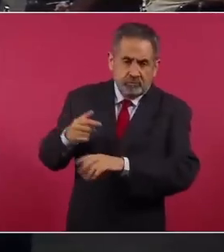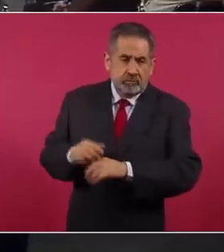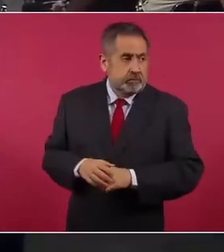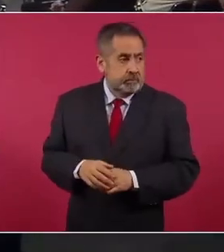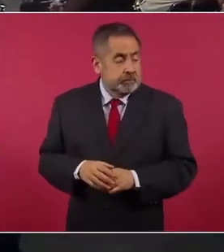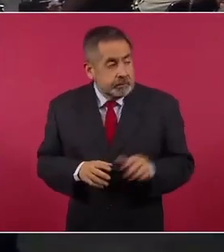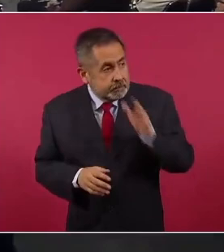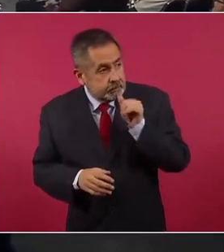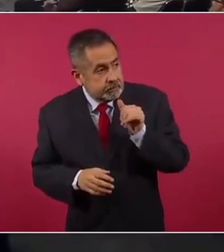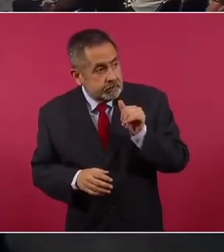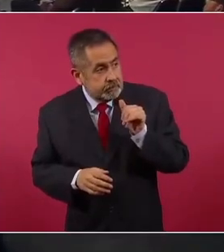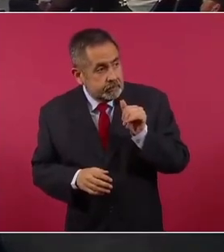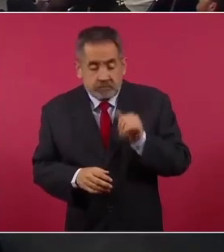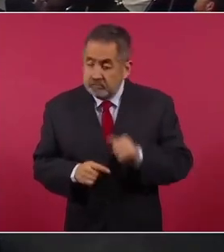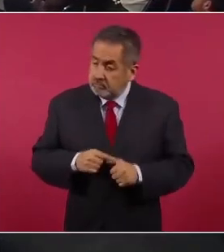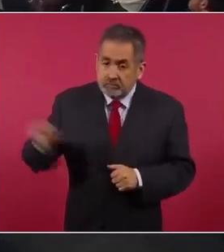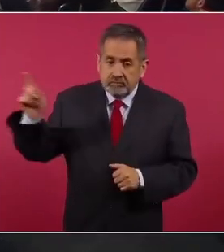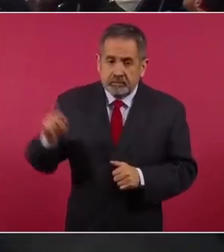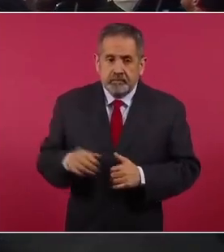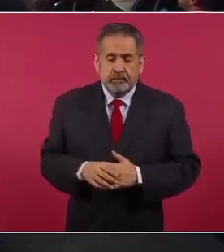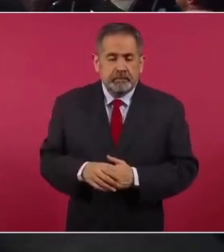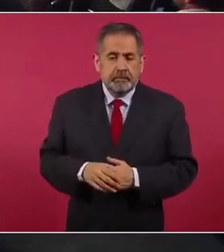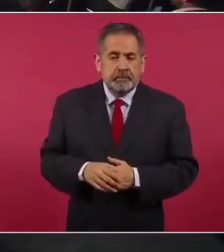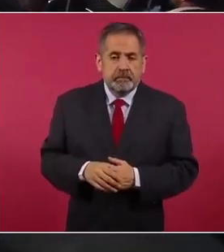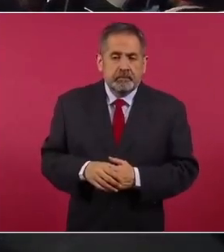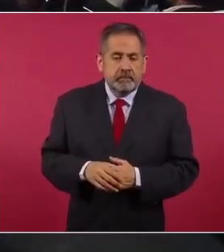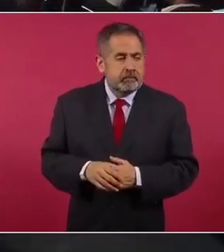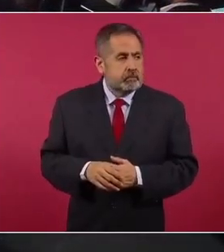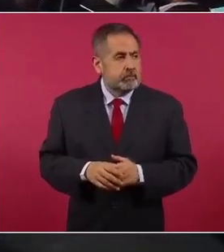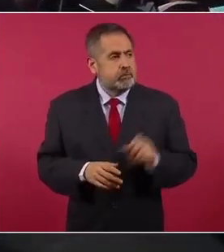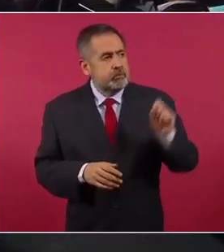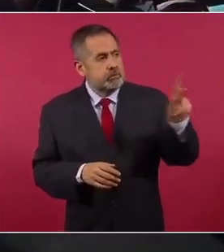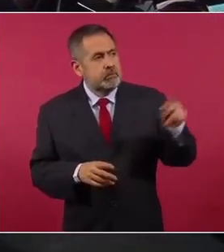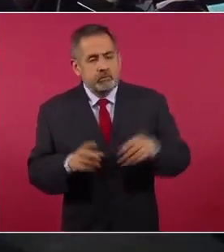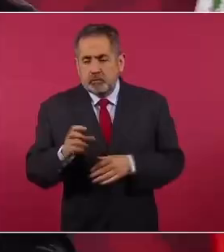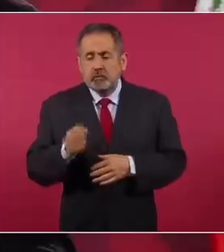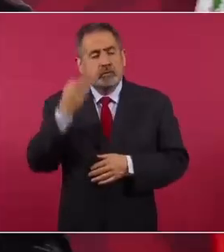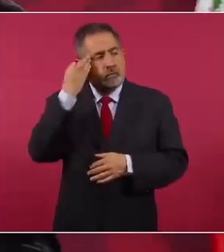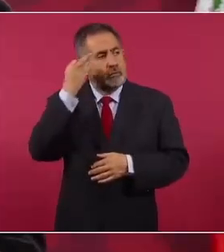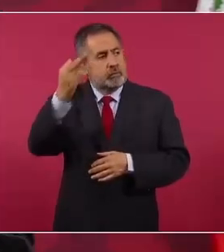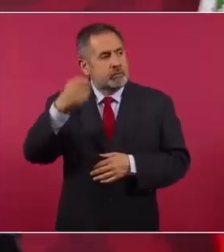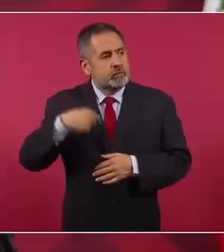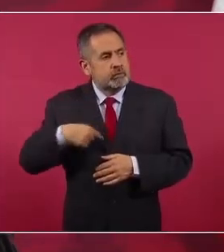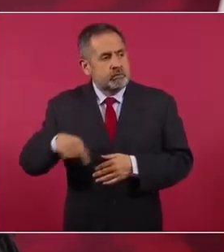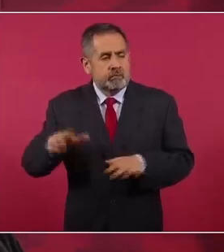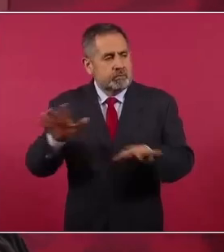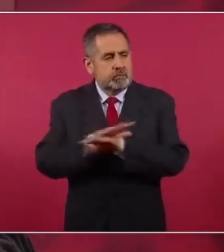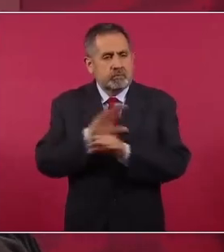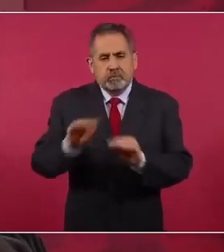Bueno, ¿y cuánto tiempo nos da para irnos?